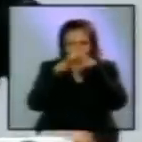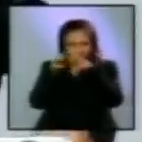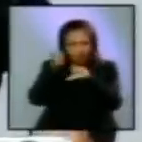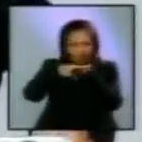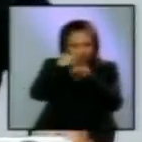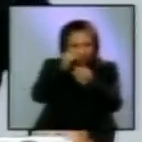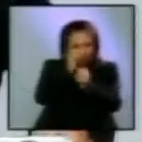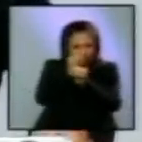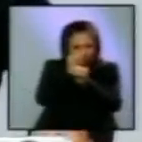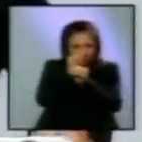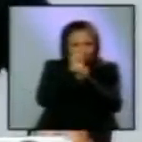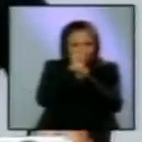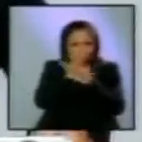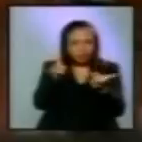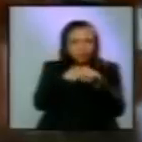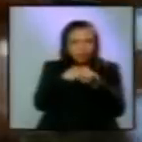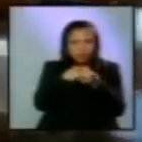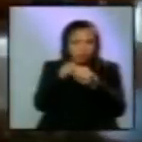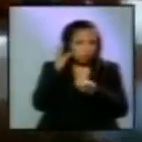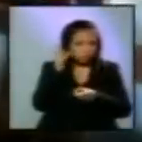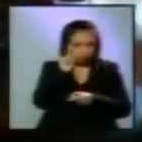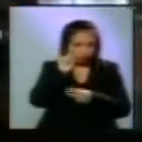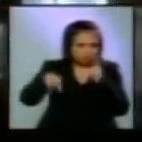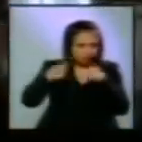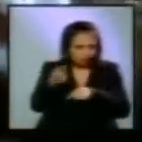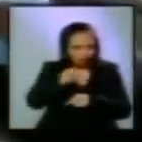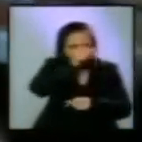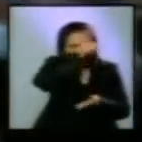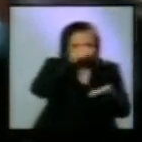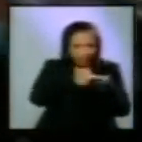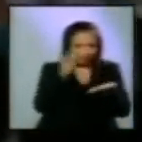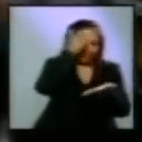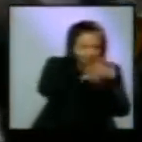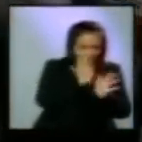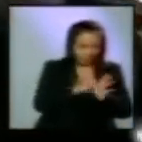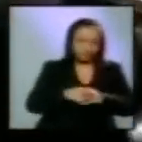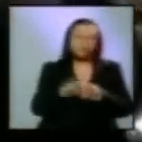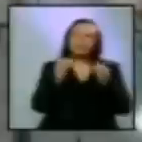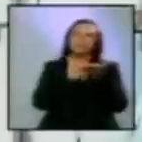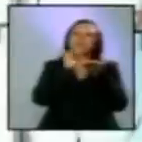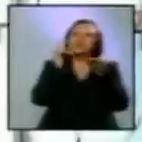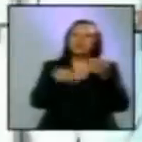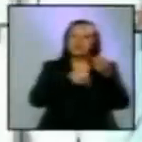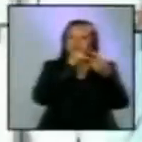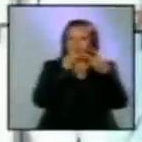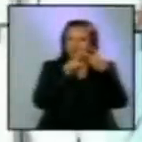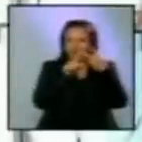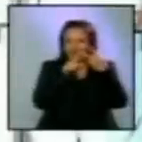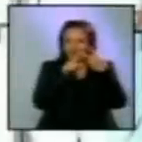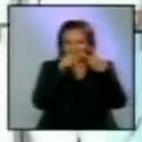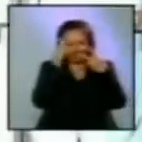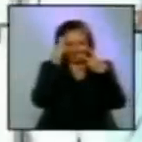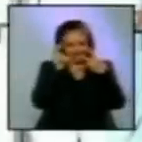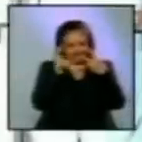internet usted nos informó dónde estaba, no en la Cámara de Diputados. Muchas gracias. El segundo subtema corresponde